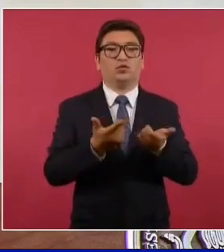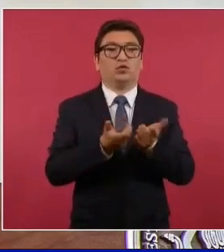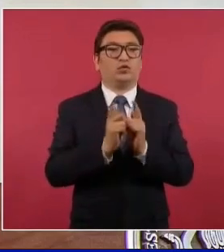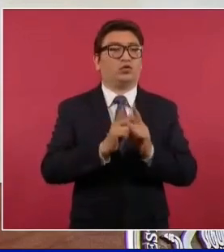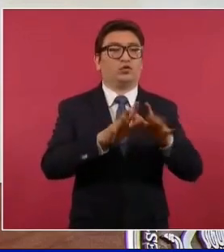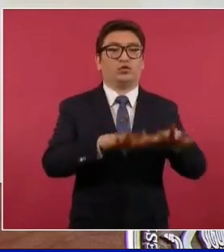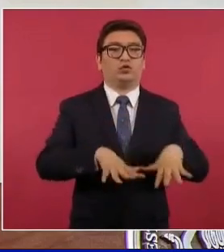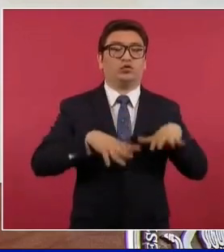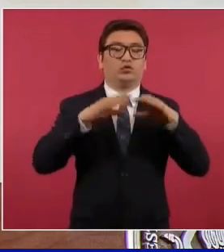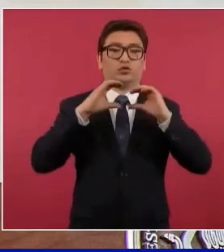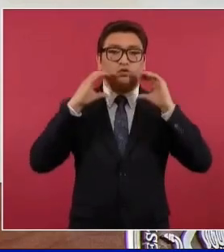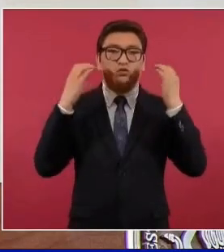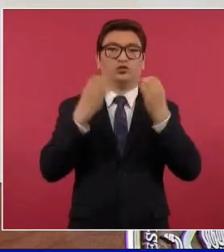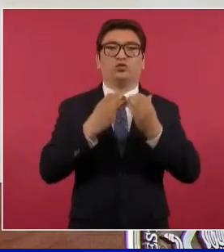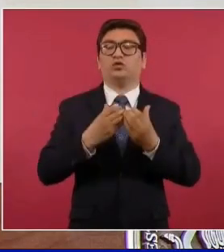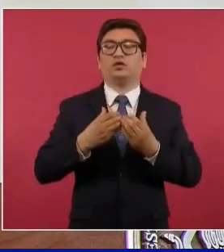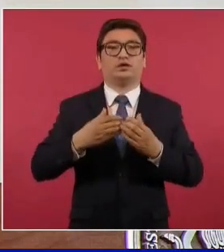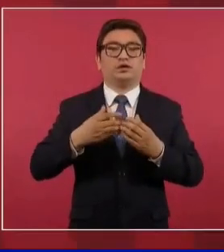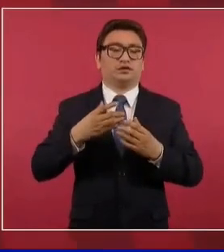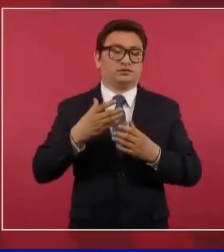en el Congreso